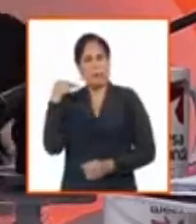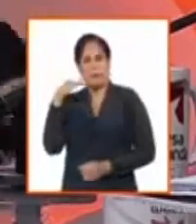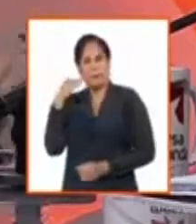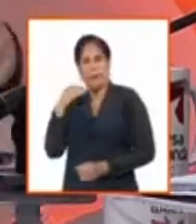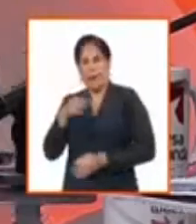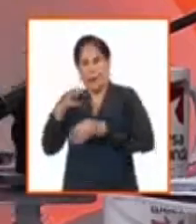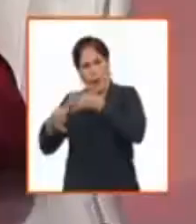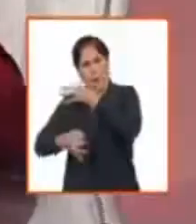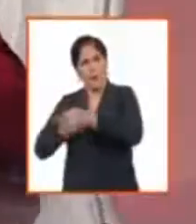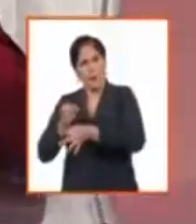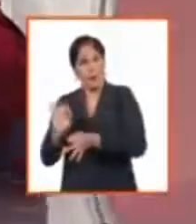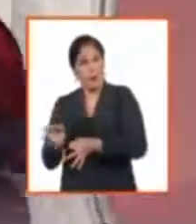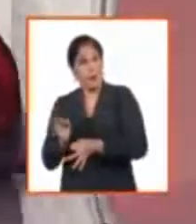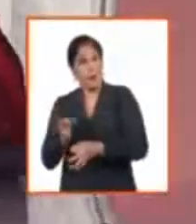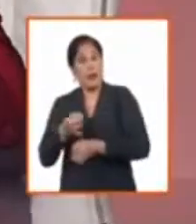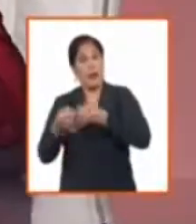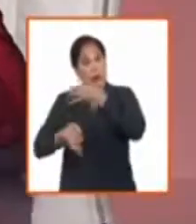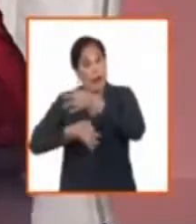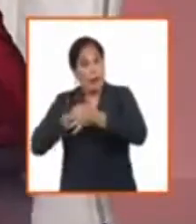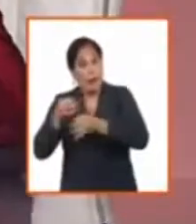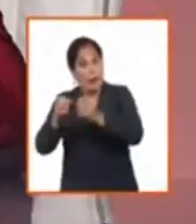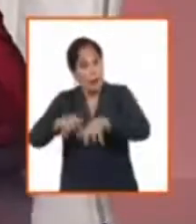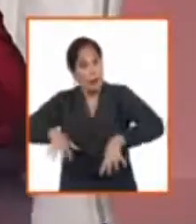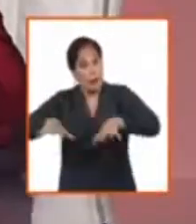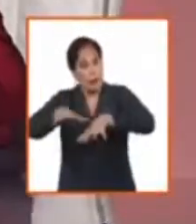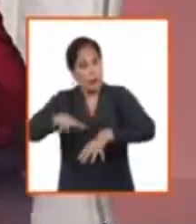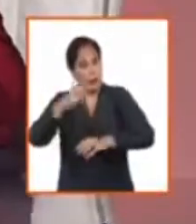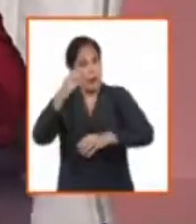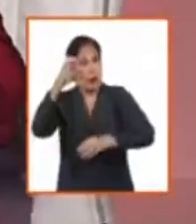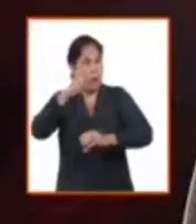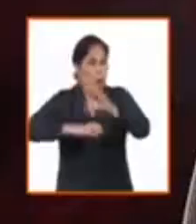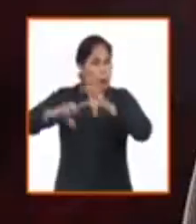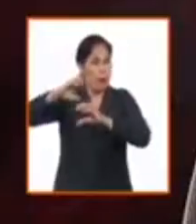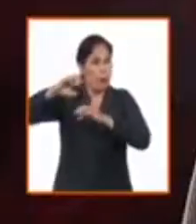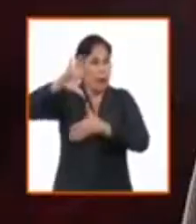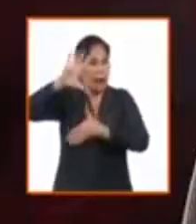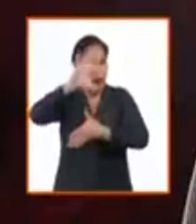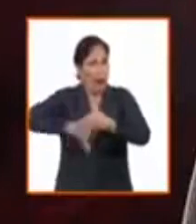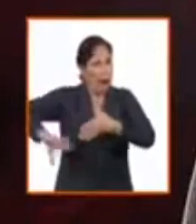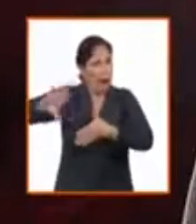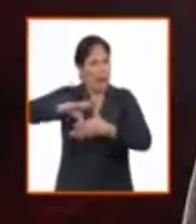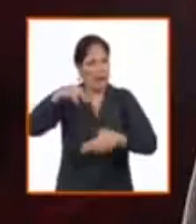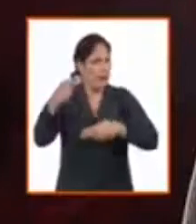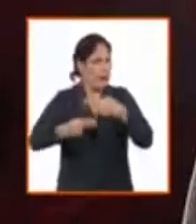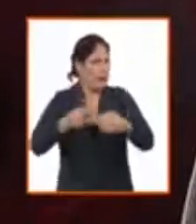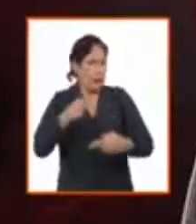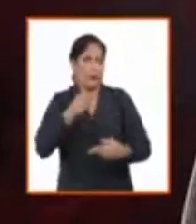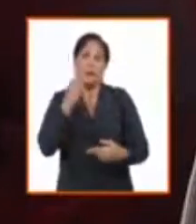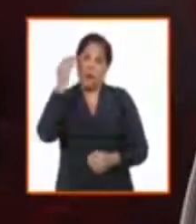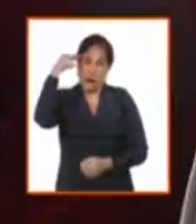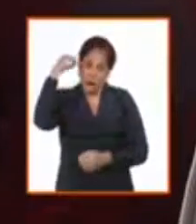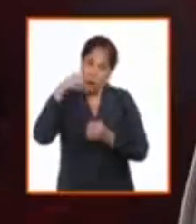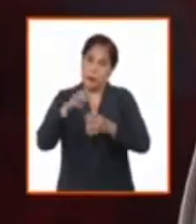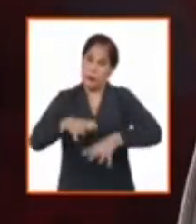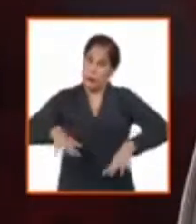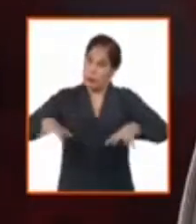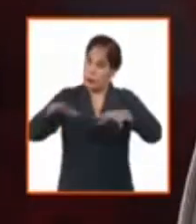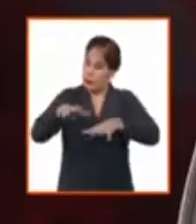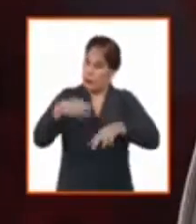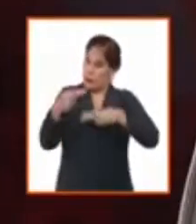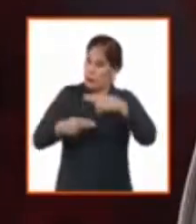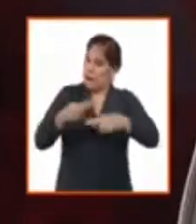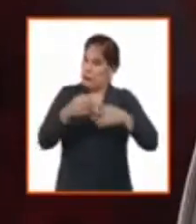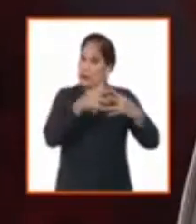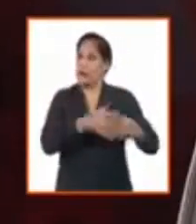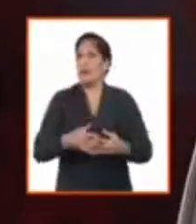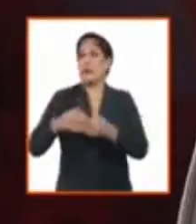lograr cuando hizo la valoración de lo que sería un poco el centro de esta esta cumbre a pesar de los pesares y a pesar de las maniobras de estados de